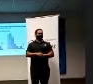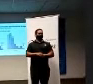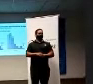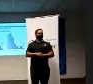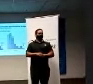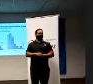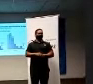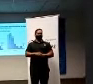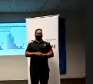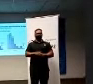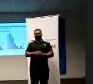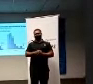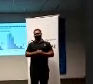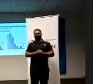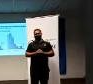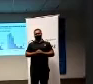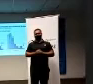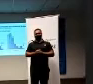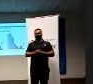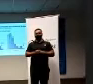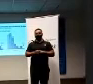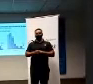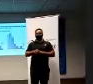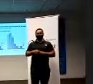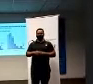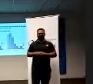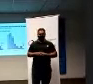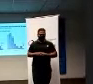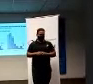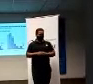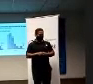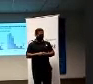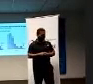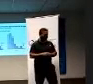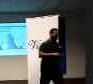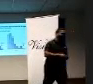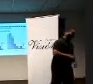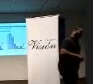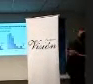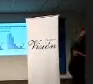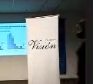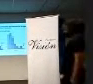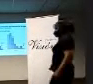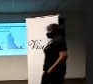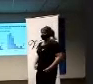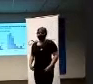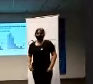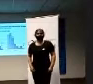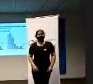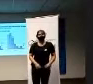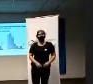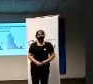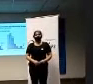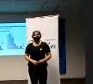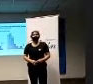tiene la capital del país, que es Asunción, y el departamento central. Lo que demostramos con estos gráficos es